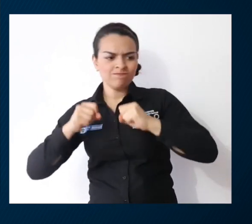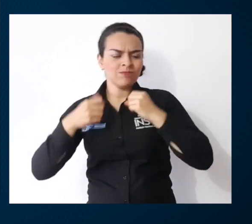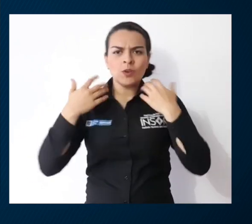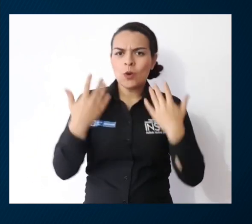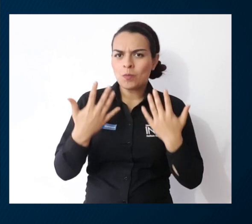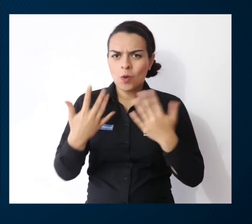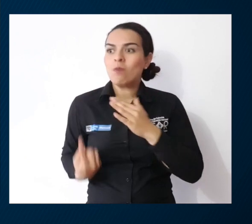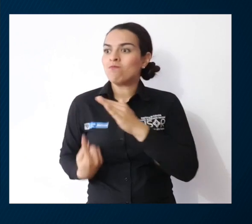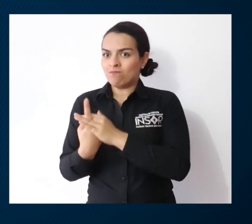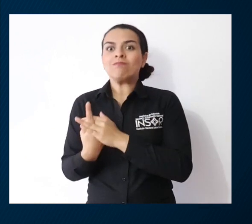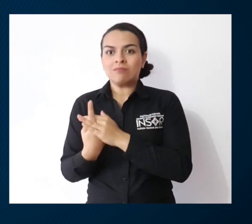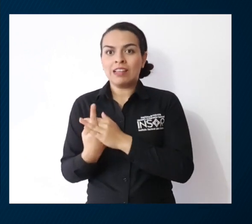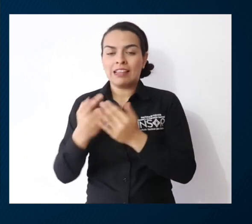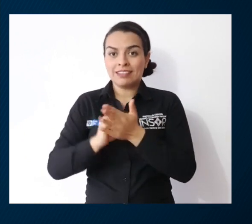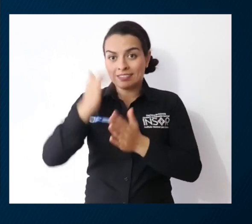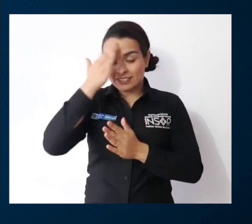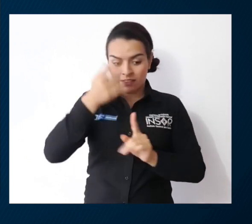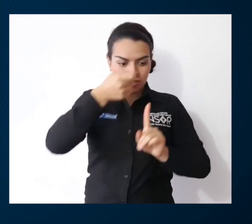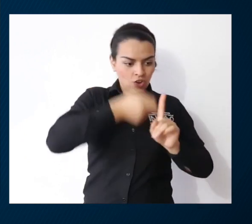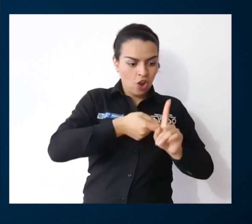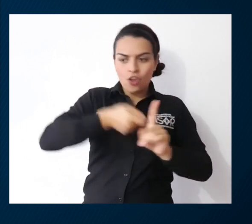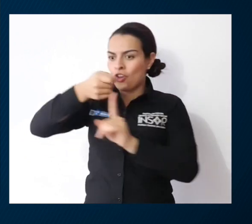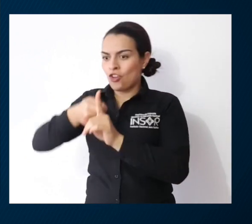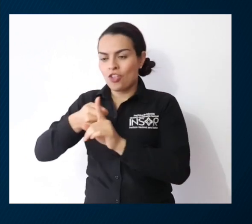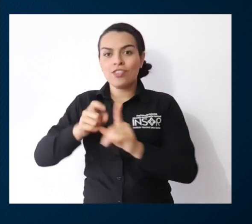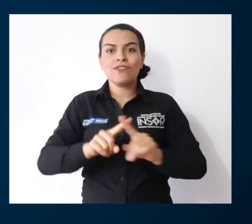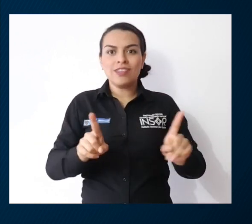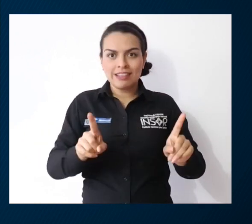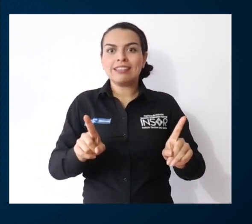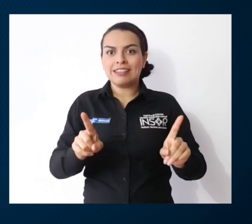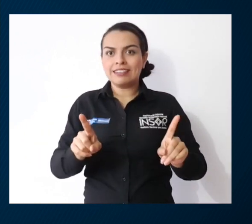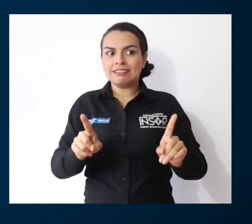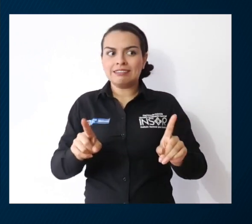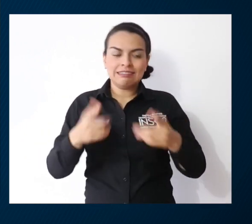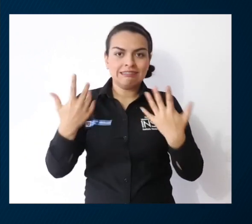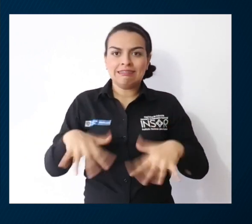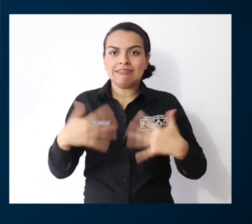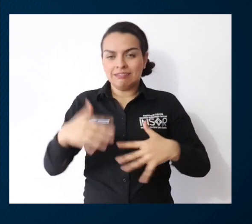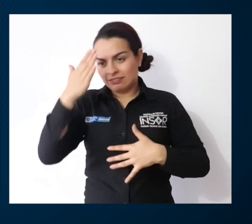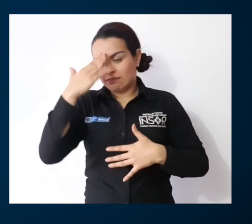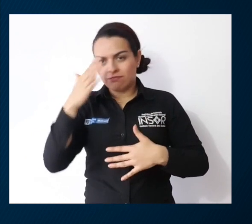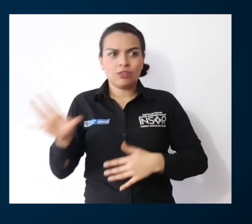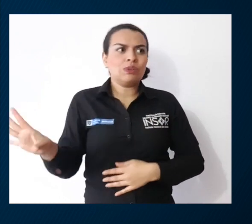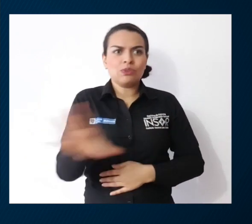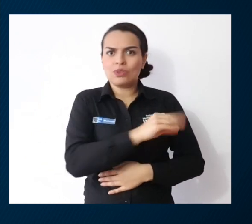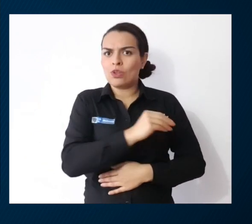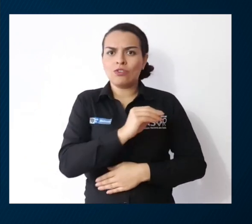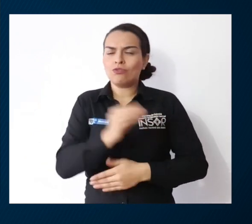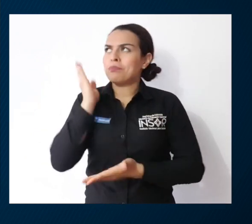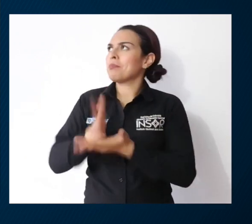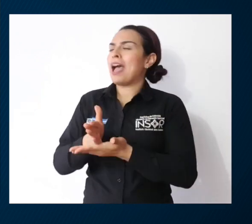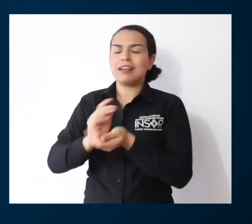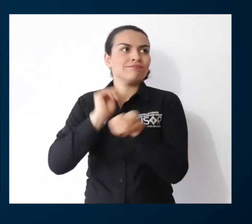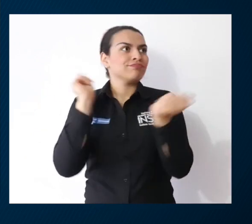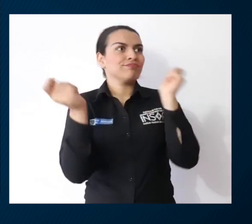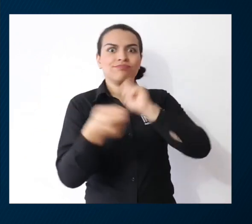a esta situación desde sus roles distintos, de una manera muy rápida, como todos, efectivamente, de la noche a la